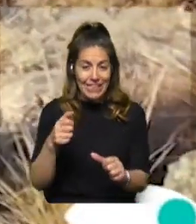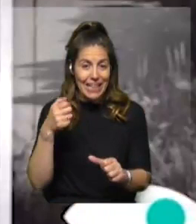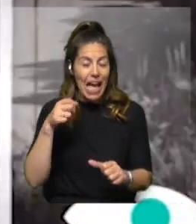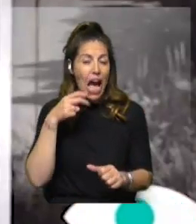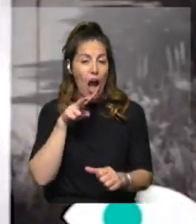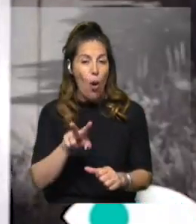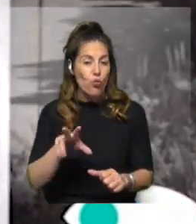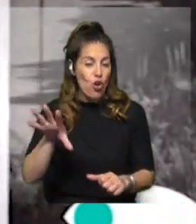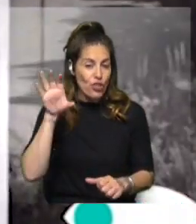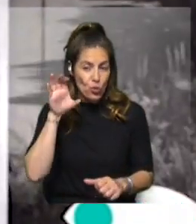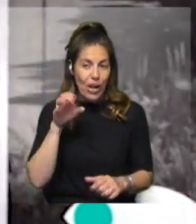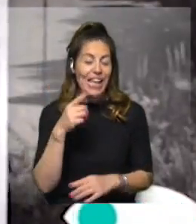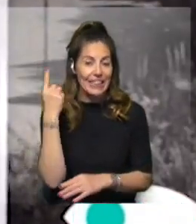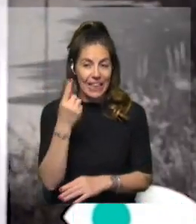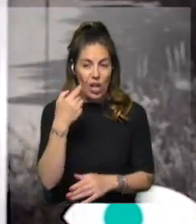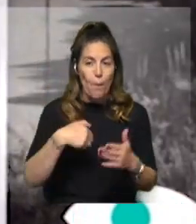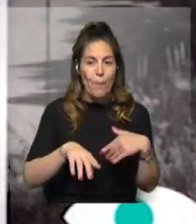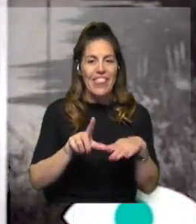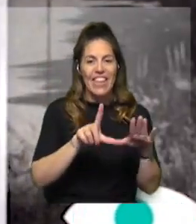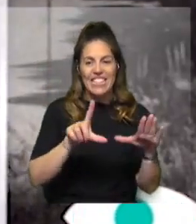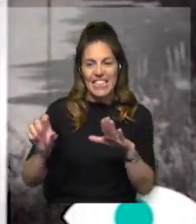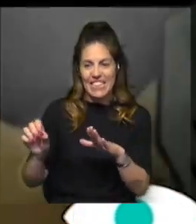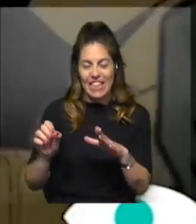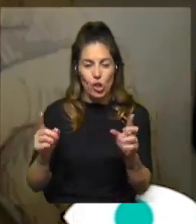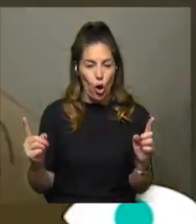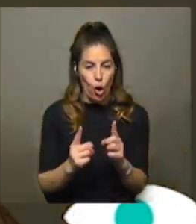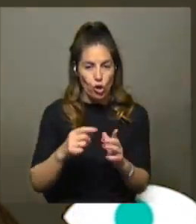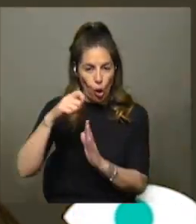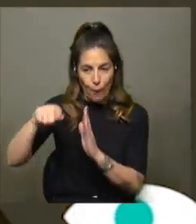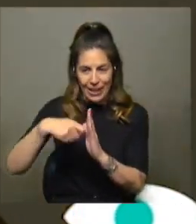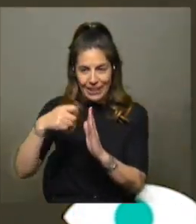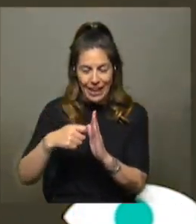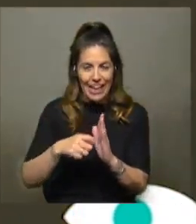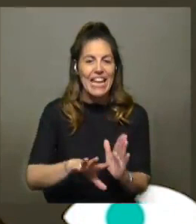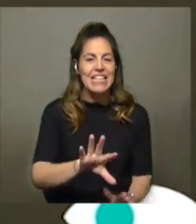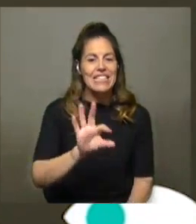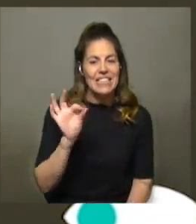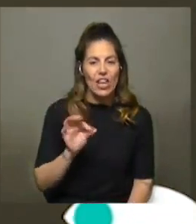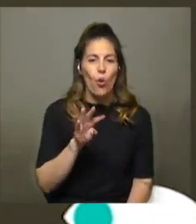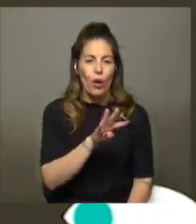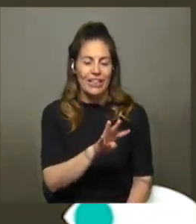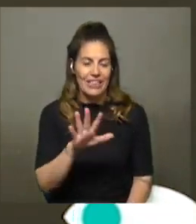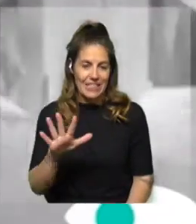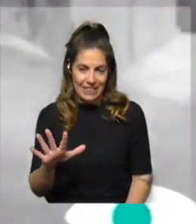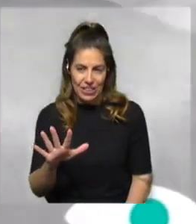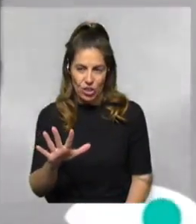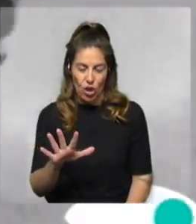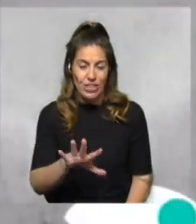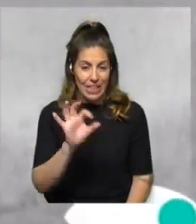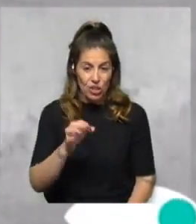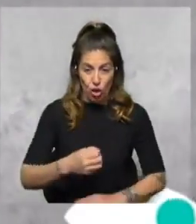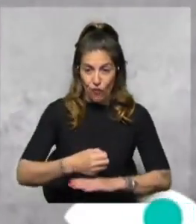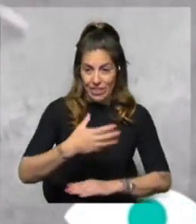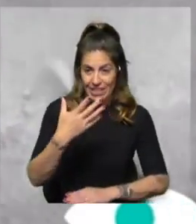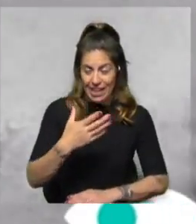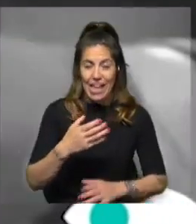internacional. Tuvimos más de 700 cortometrajes que se presentaron, quedaron seleccionados solamente 45 en selección oficial,